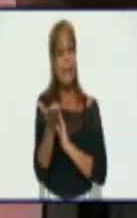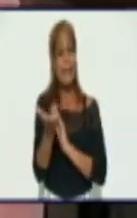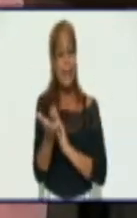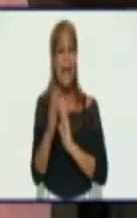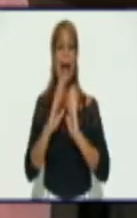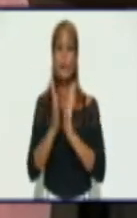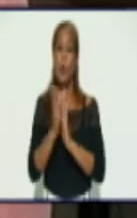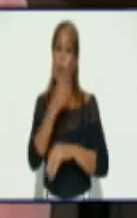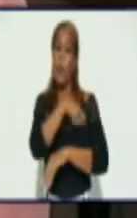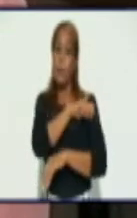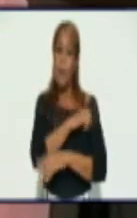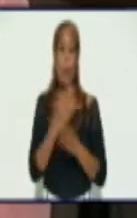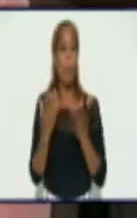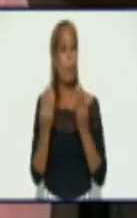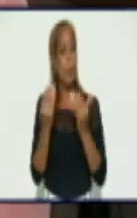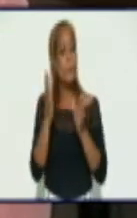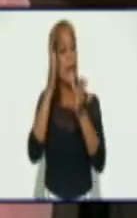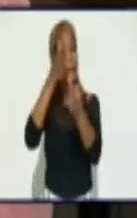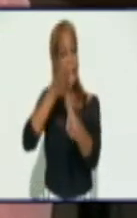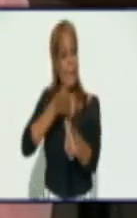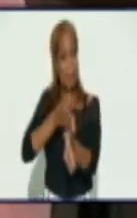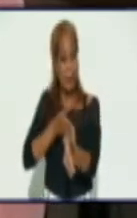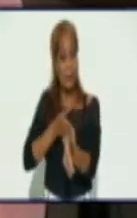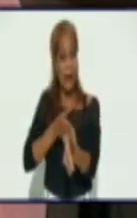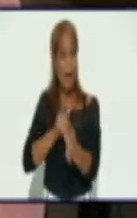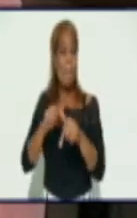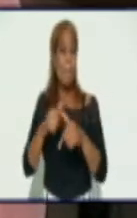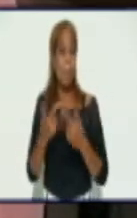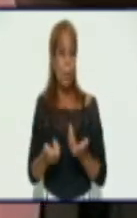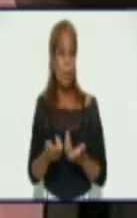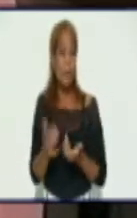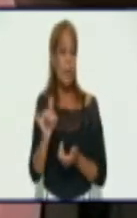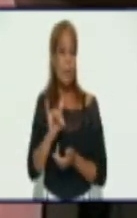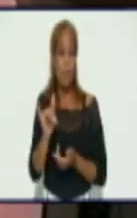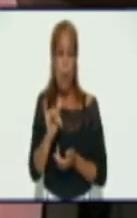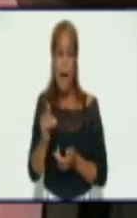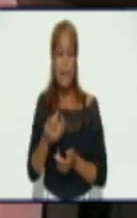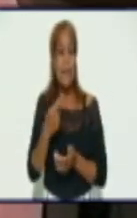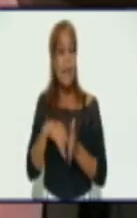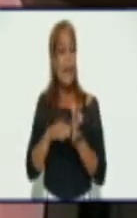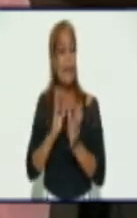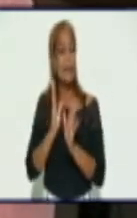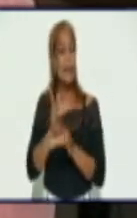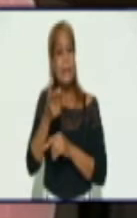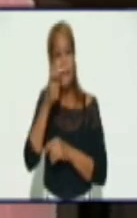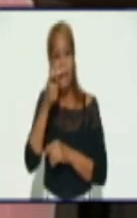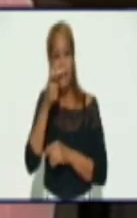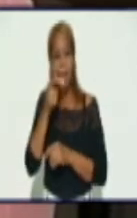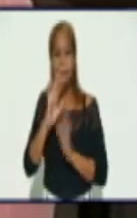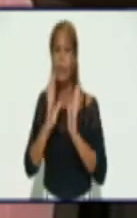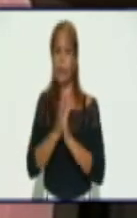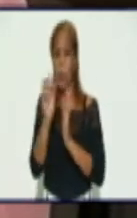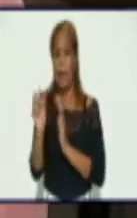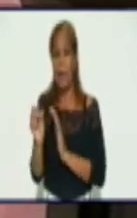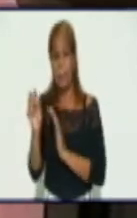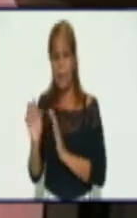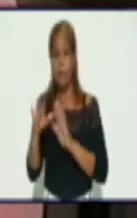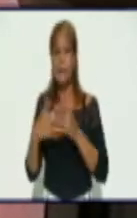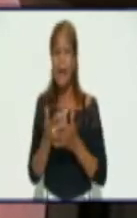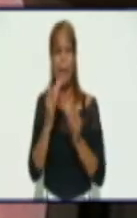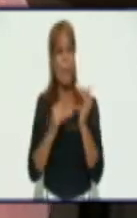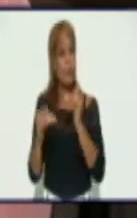disciplina, porque parte del ajuste en el algoritmo de seguimiento de estos pacientes está en que la mayoría de los